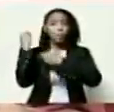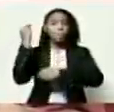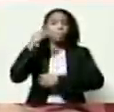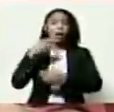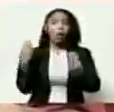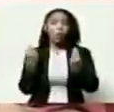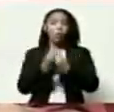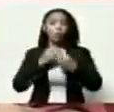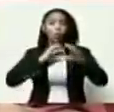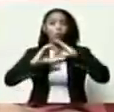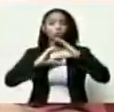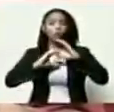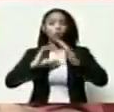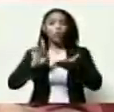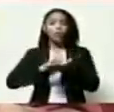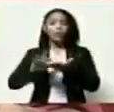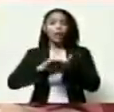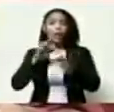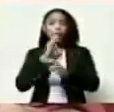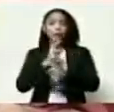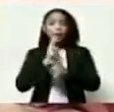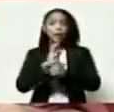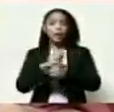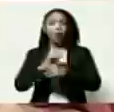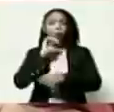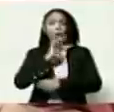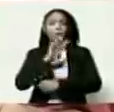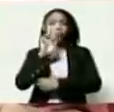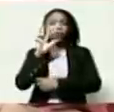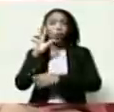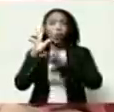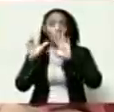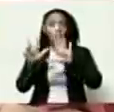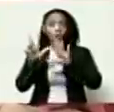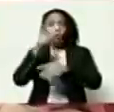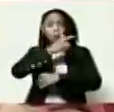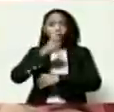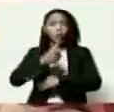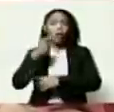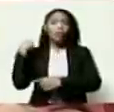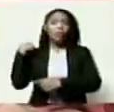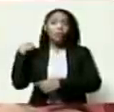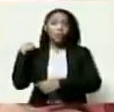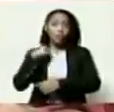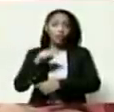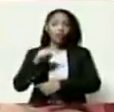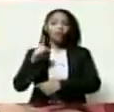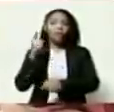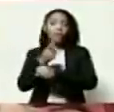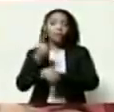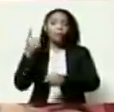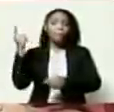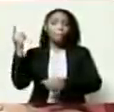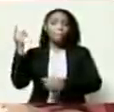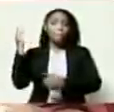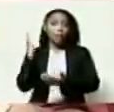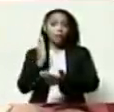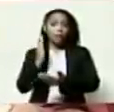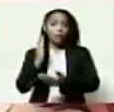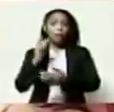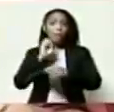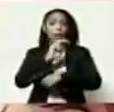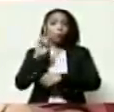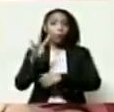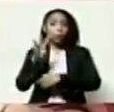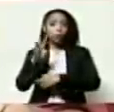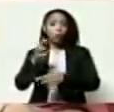de comunicación digital y redes, que son 48 personas que deben venir. 24 responsables designados por el